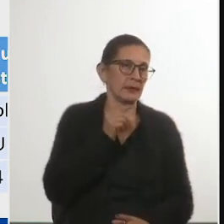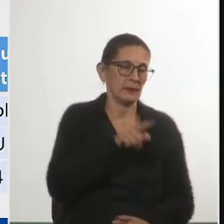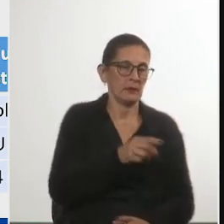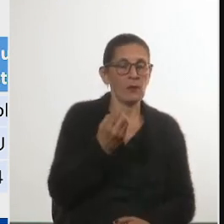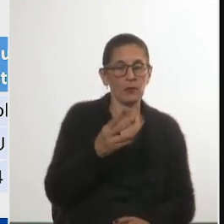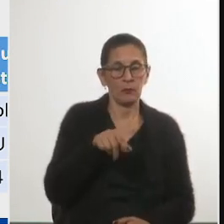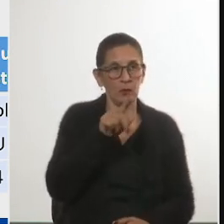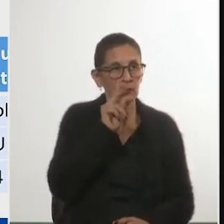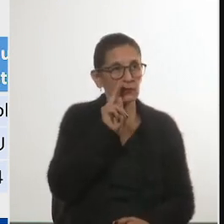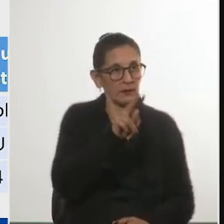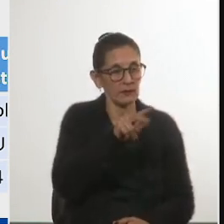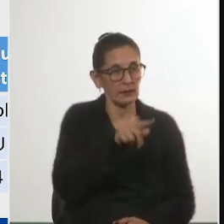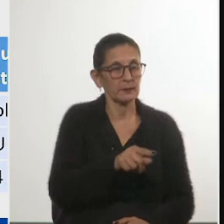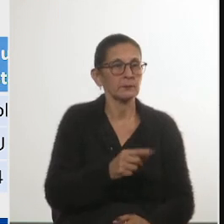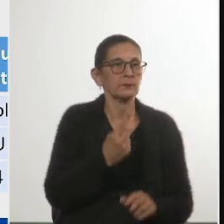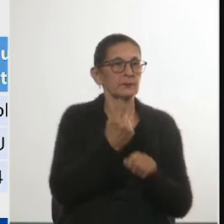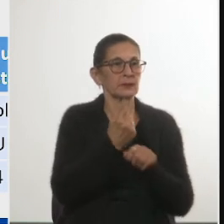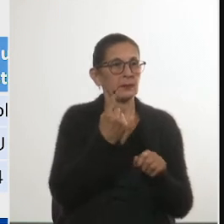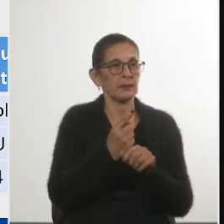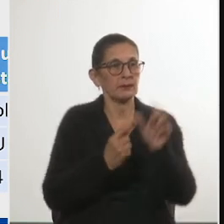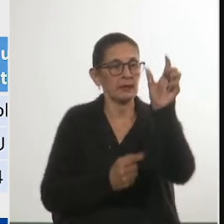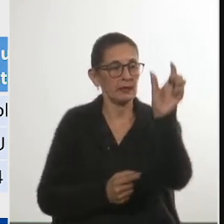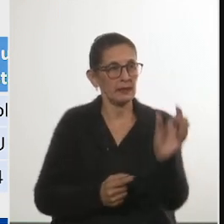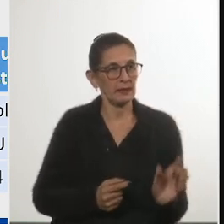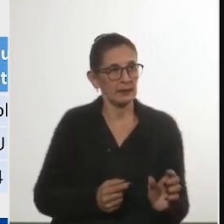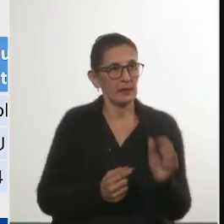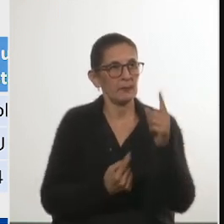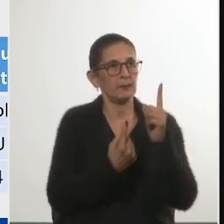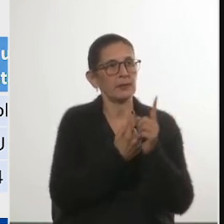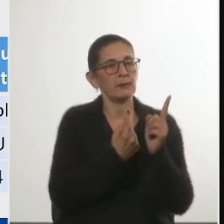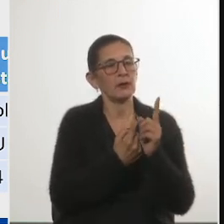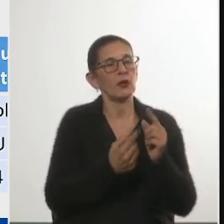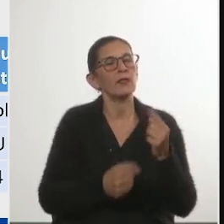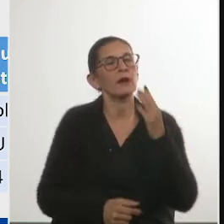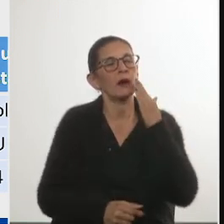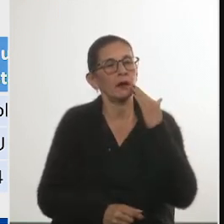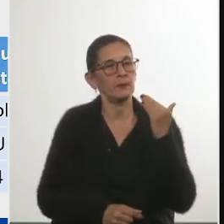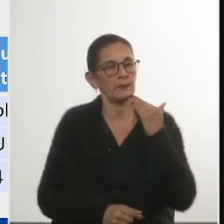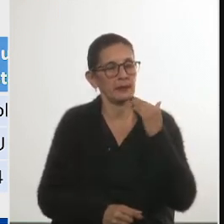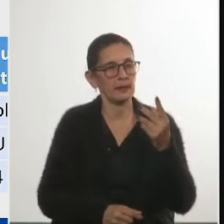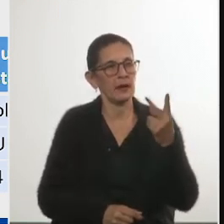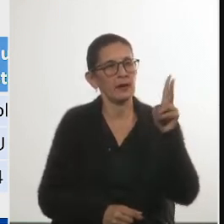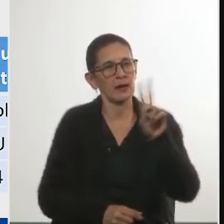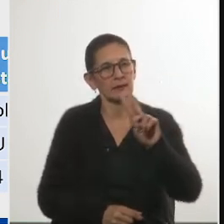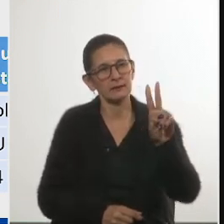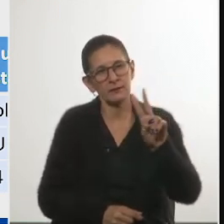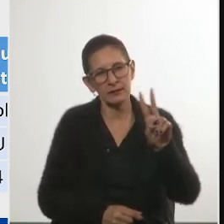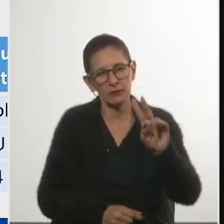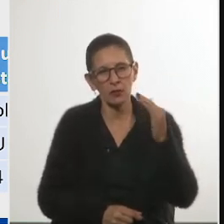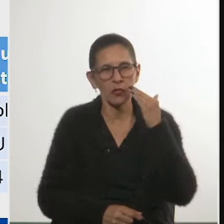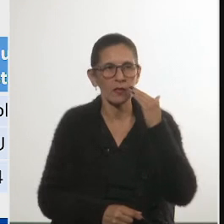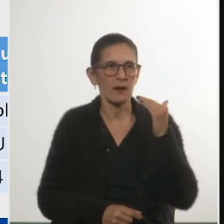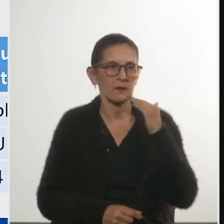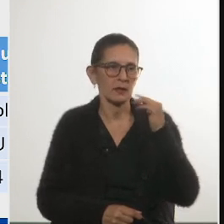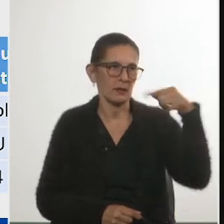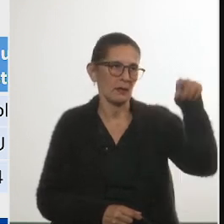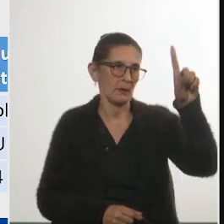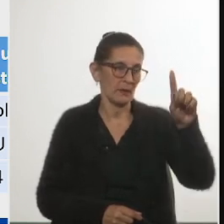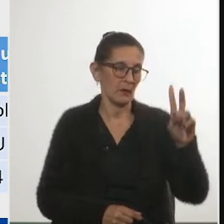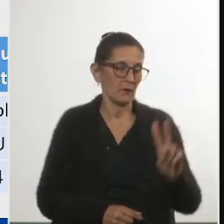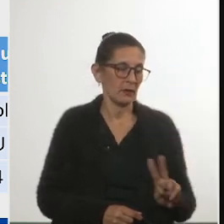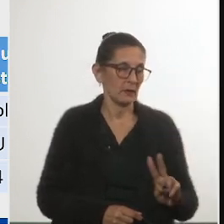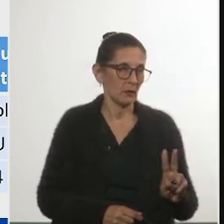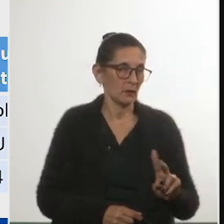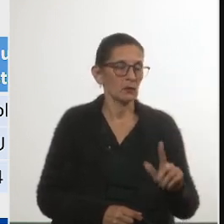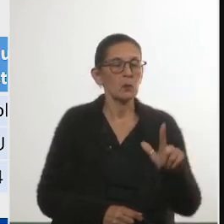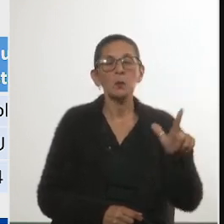ustedes verán, desde la primera línea, que es el 1 de abril, hasta lo que es el 22 de abril, del 1 al 22 de